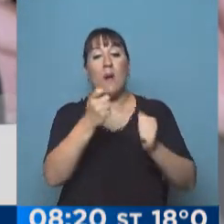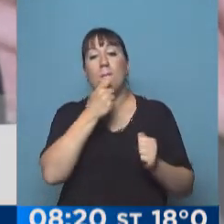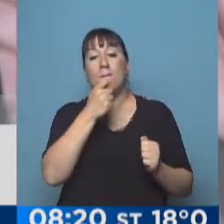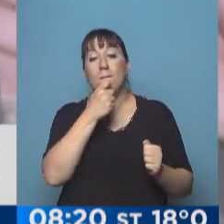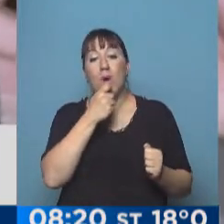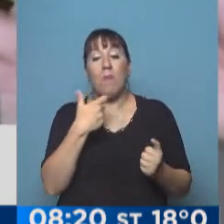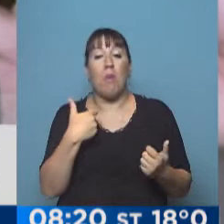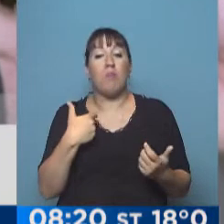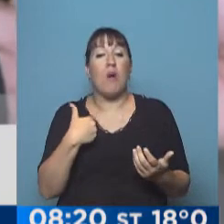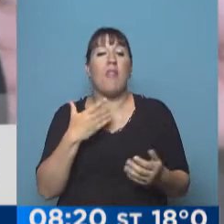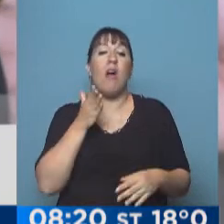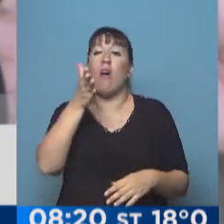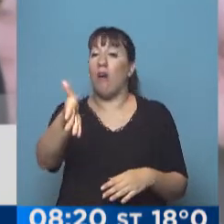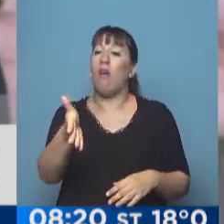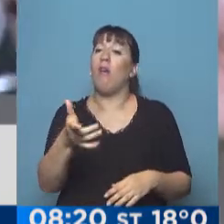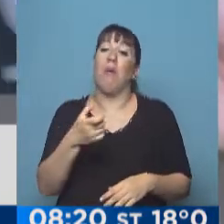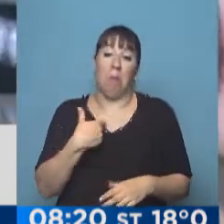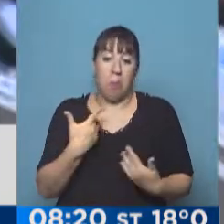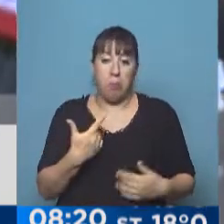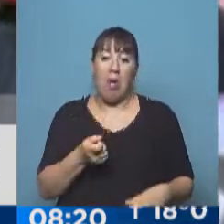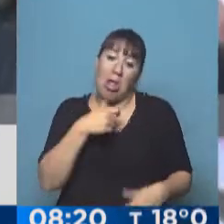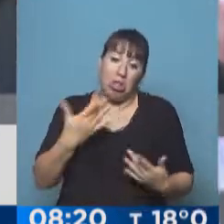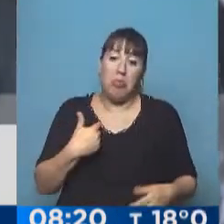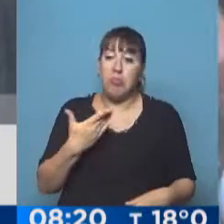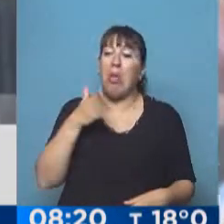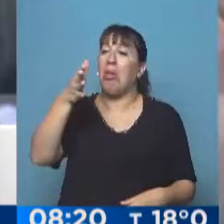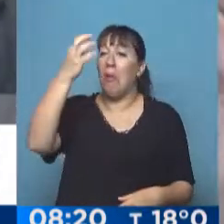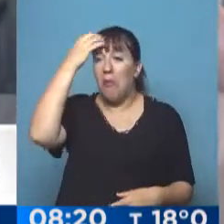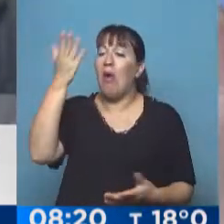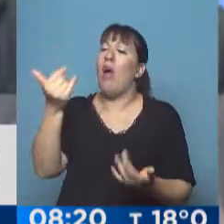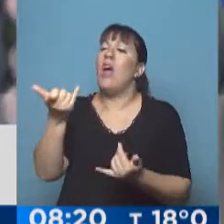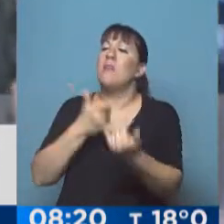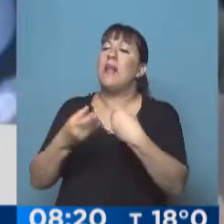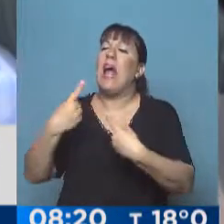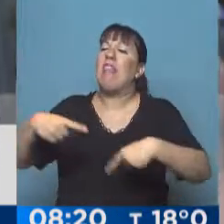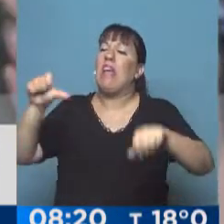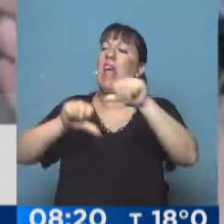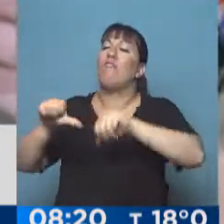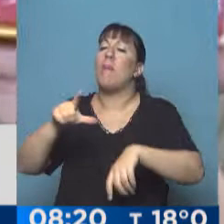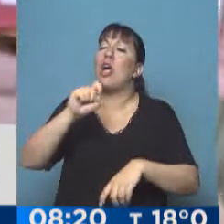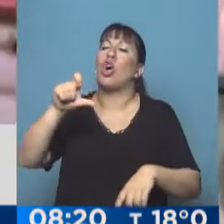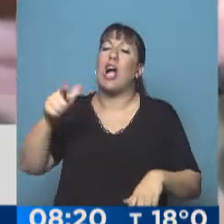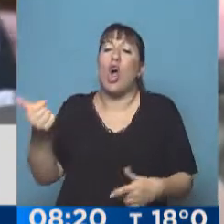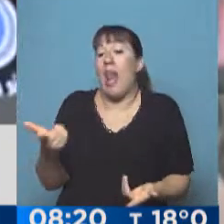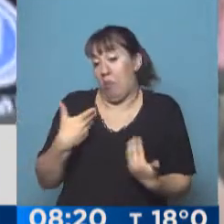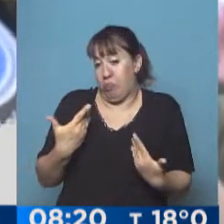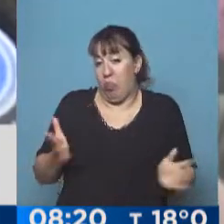no pueda presentarse para pedir cuál es la fórmula de la gorgona esta es la medida es contra y pf o contra el gobierno nacional